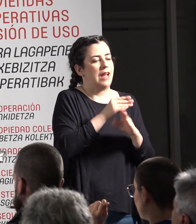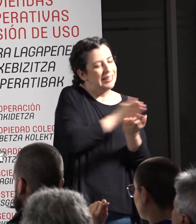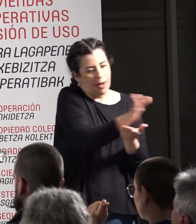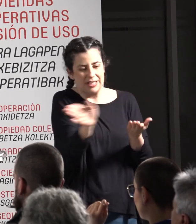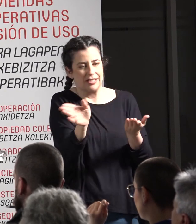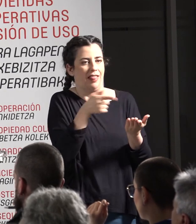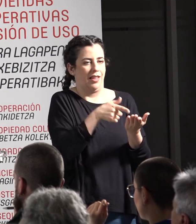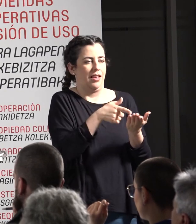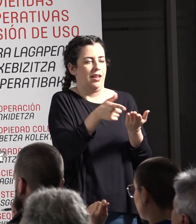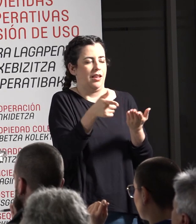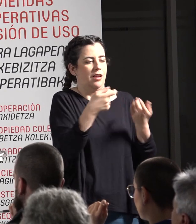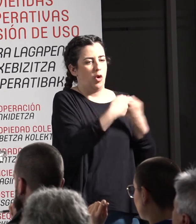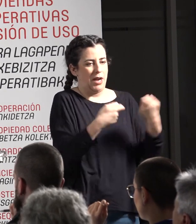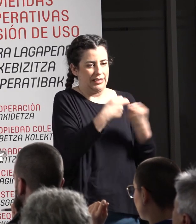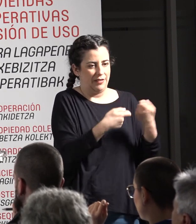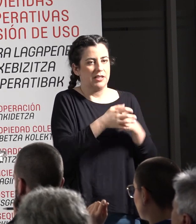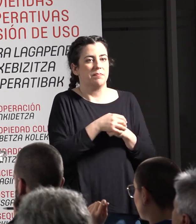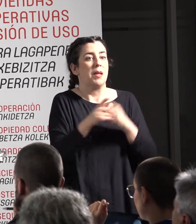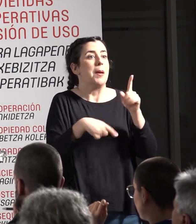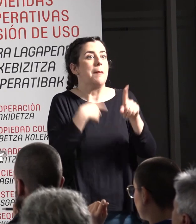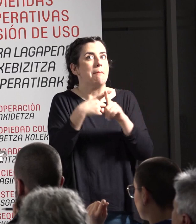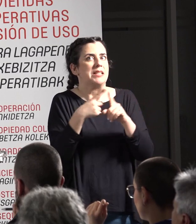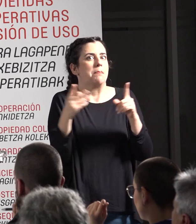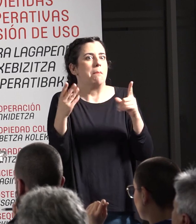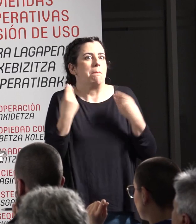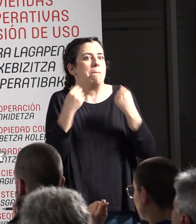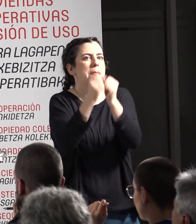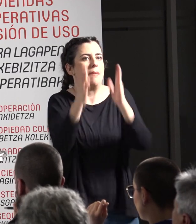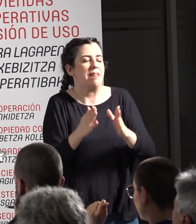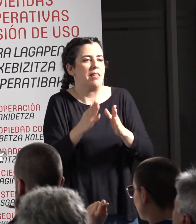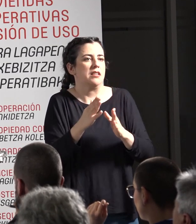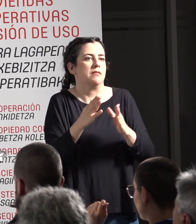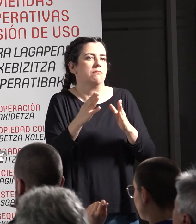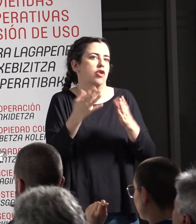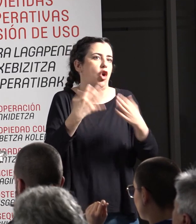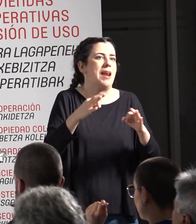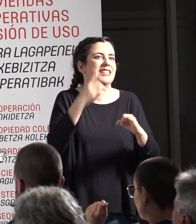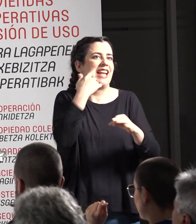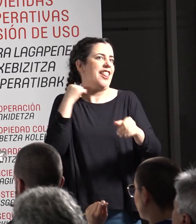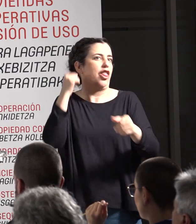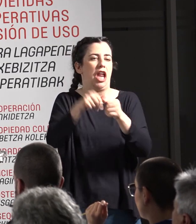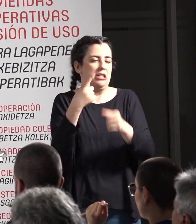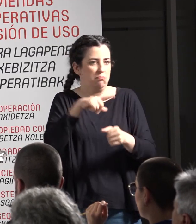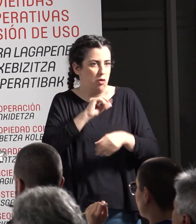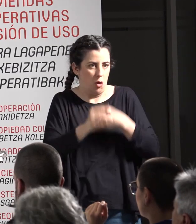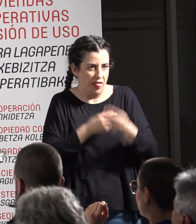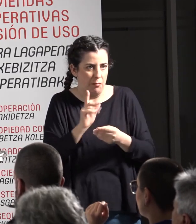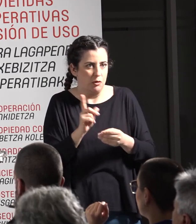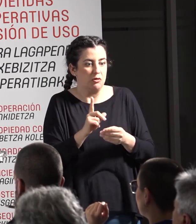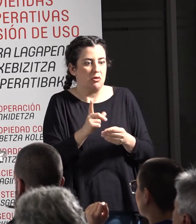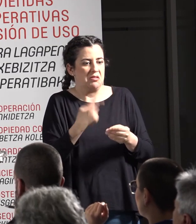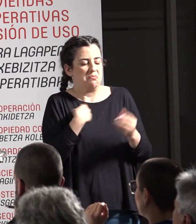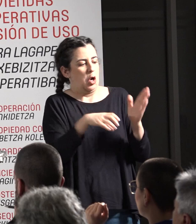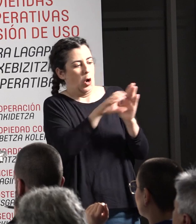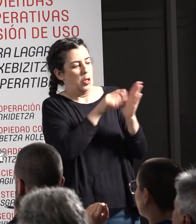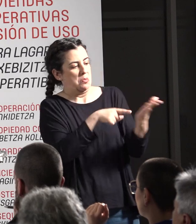ni financiamos viviendas normales, tradicionales. En principio no teníamos por qué adherirnos a nada